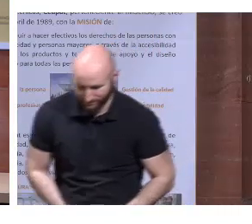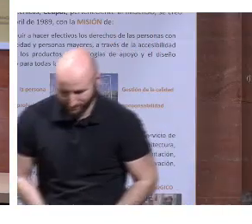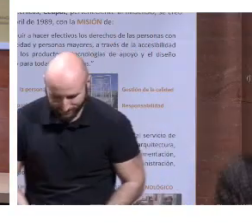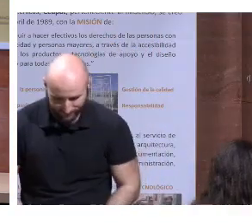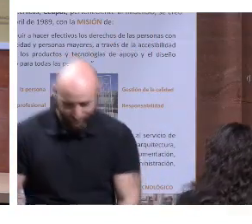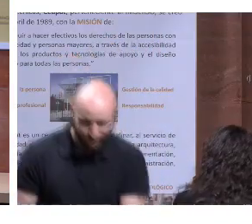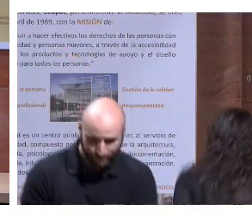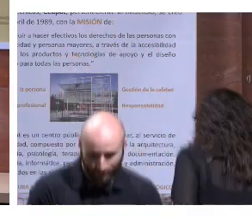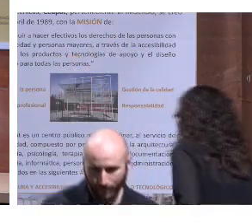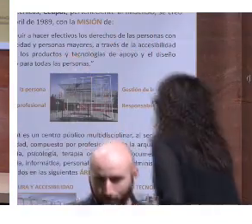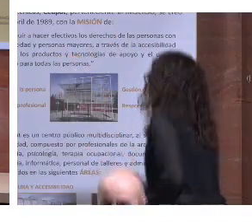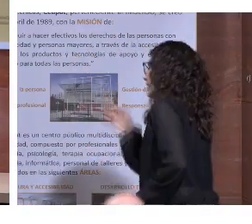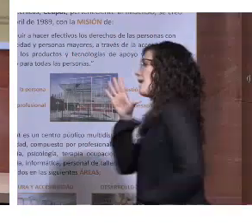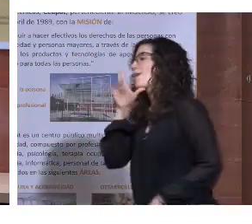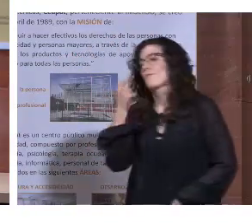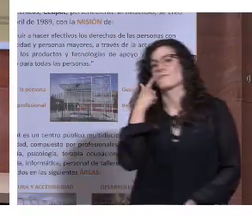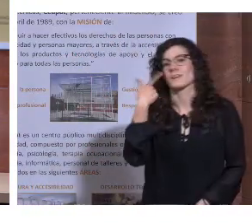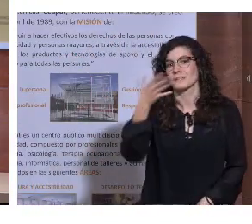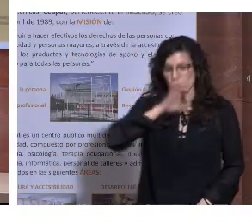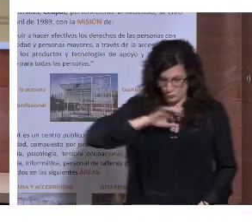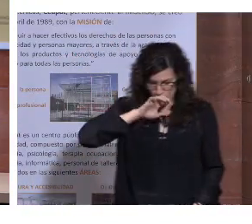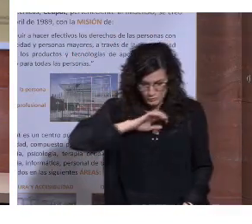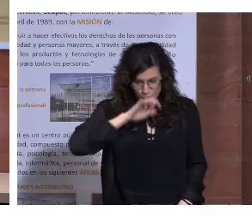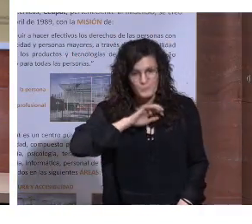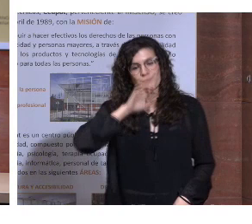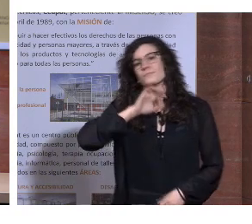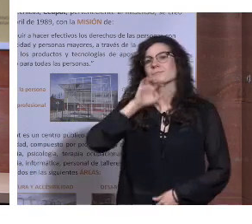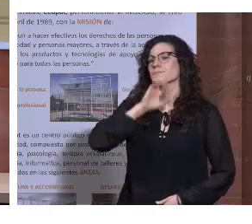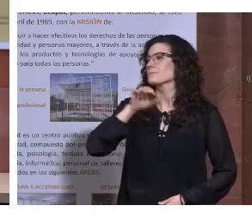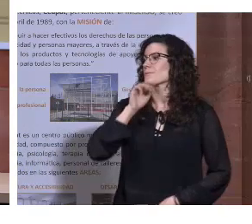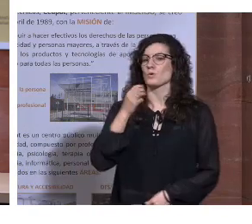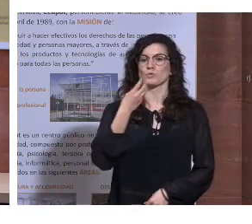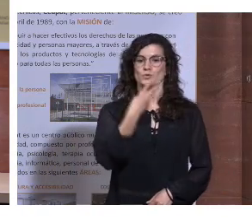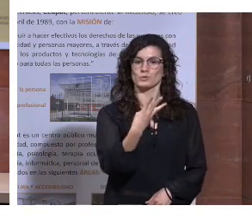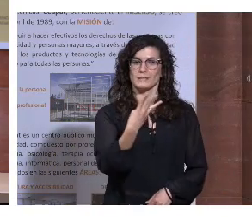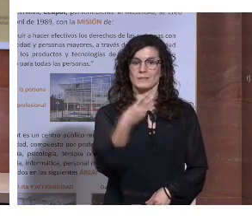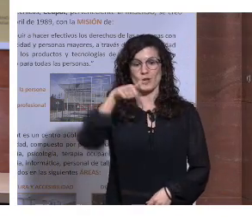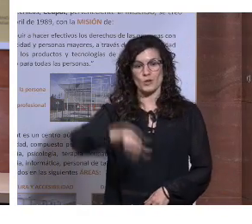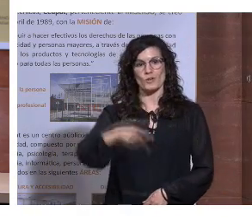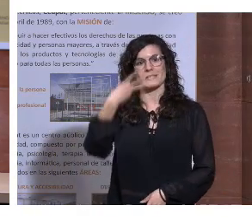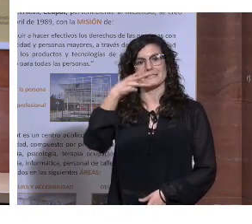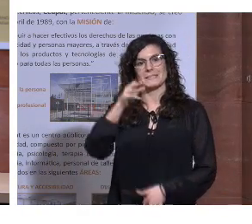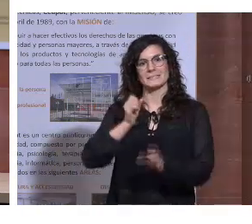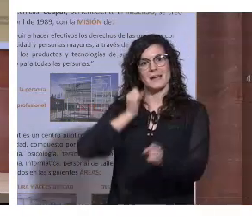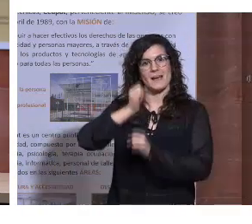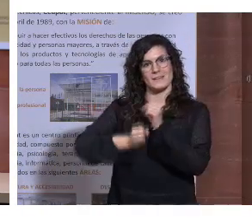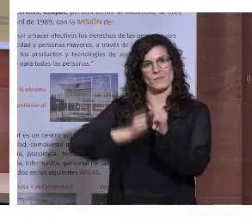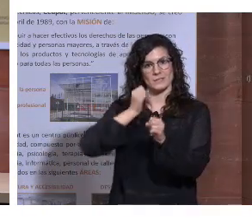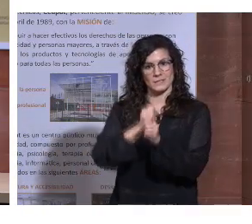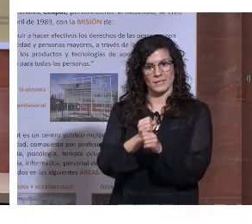Y ahora, fíjate qué curioso, hay un 3 y es el 30 aniversario.